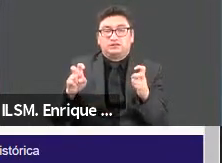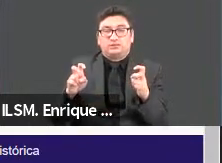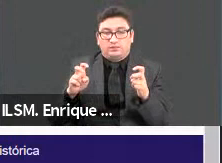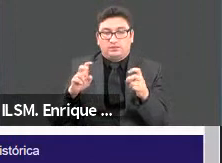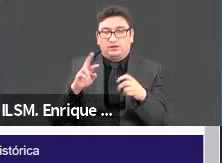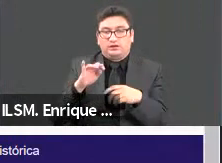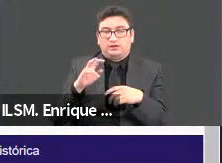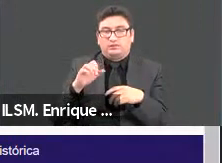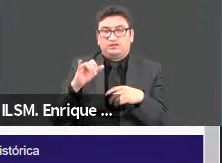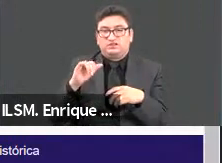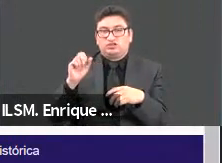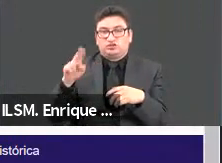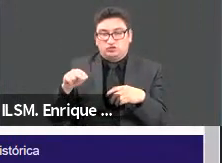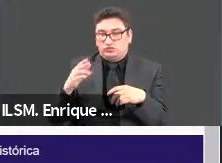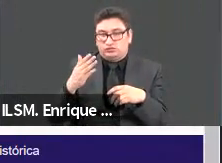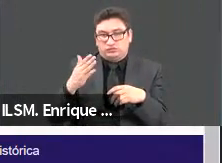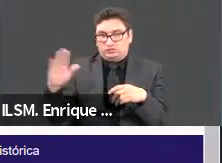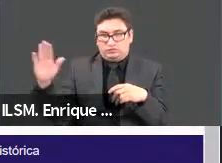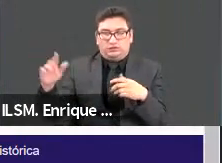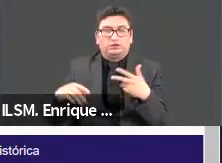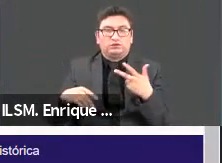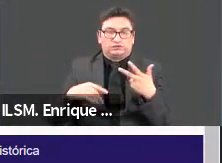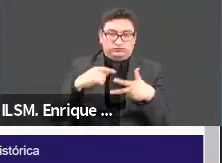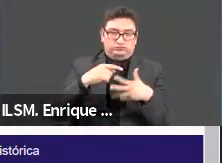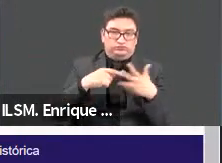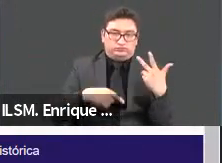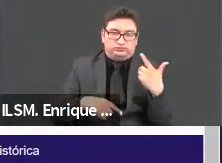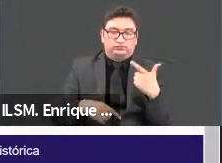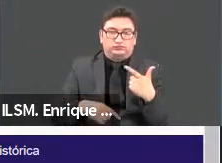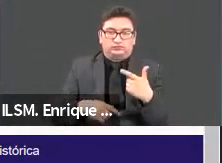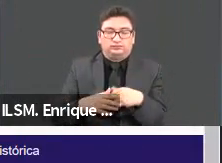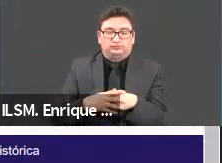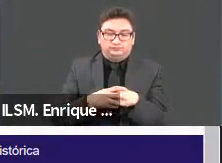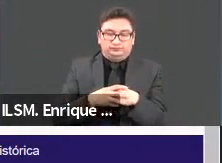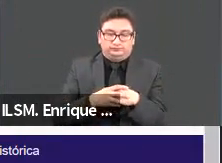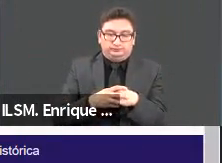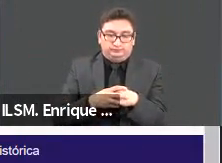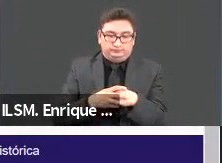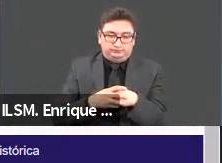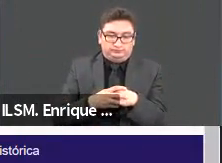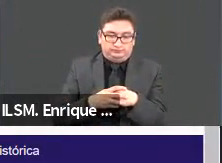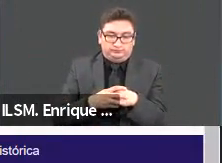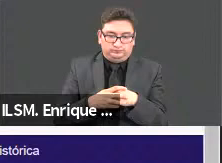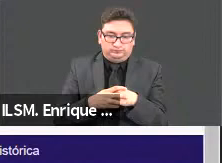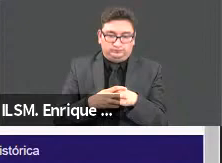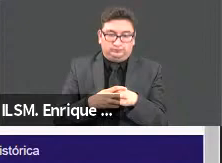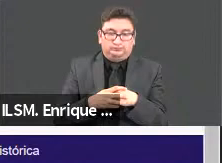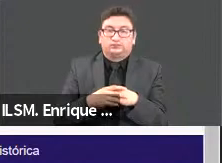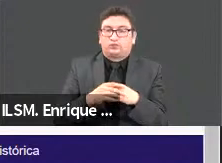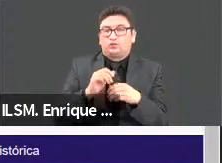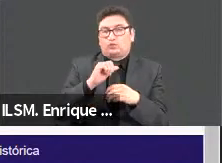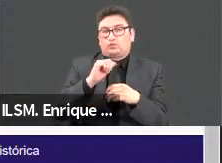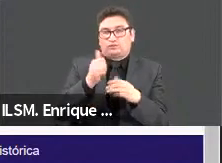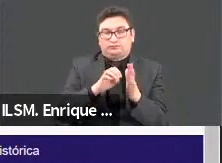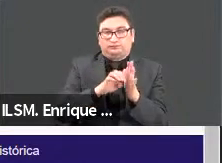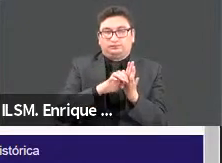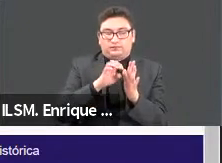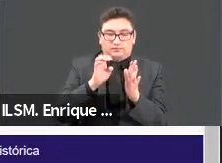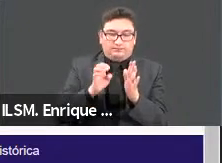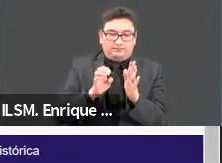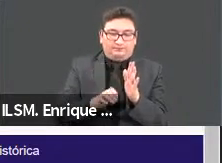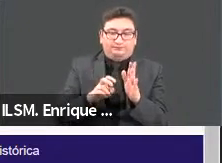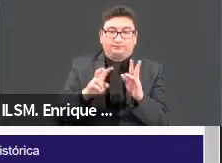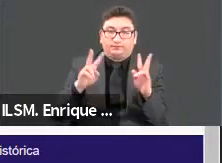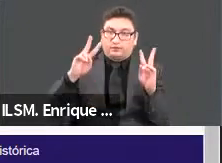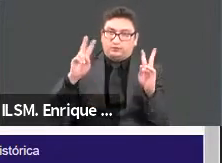en el amparo directo. Bien, ahora para proceder a ejemplificar ya vimos con comillas,